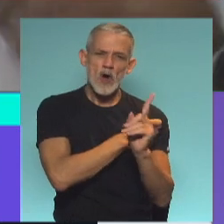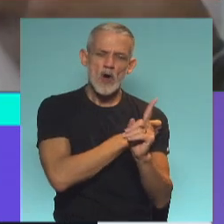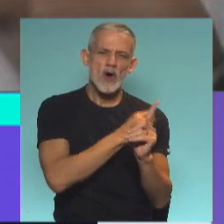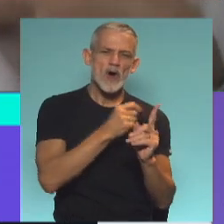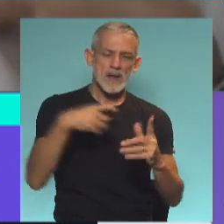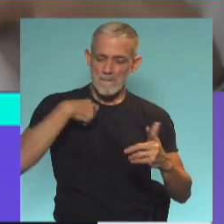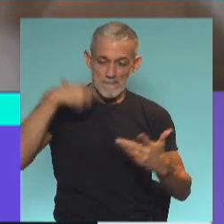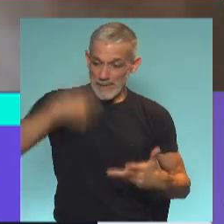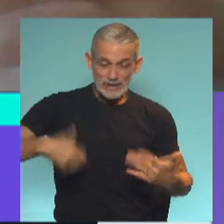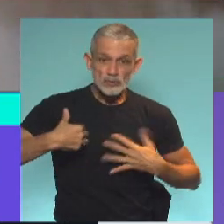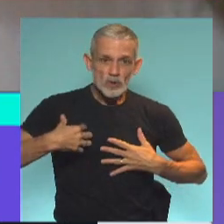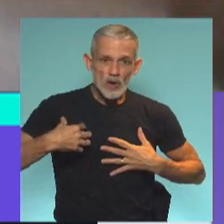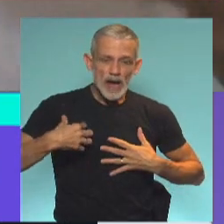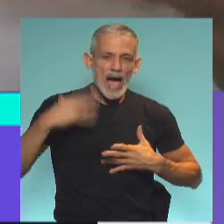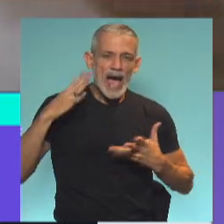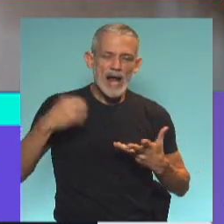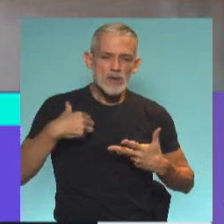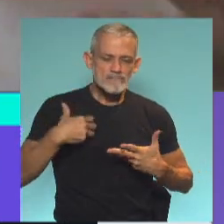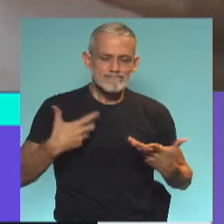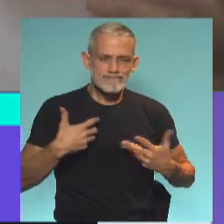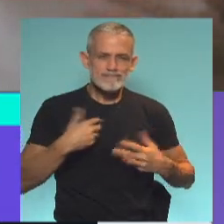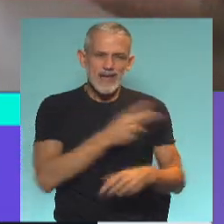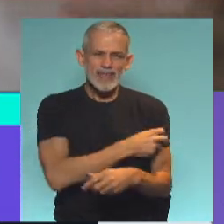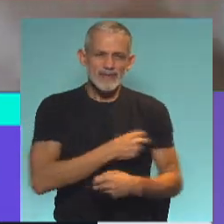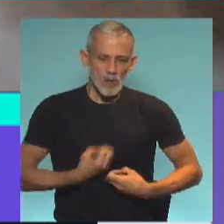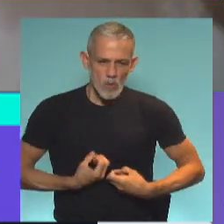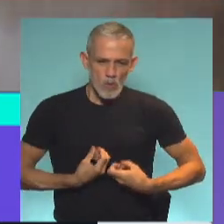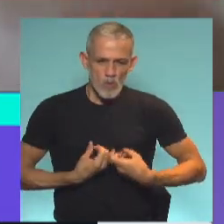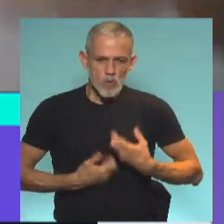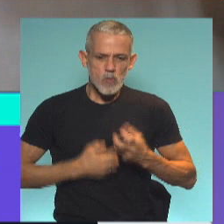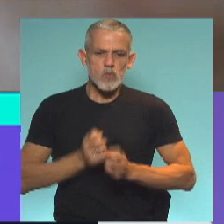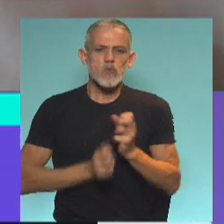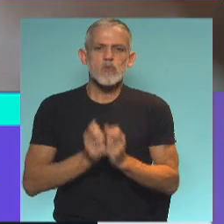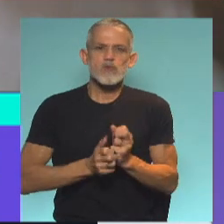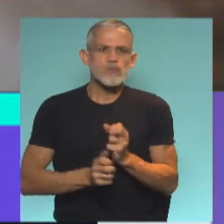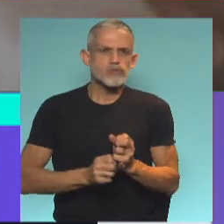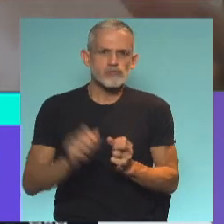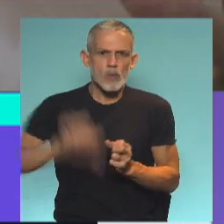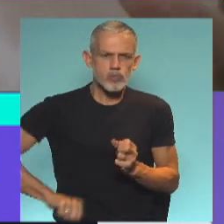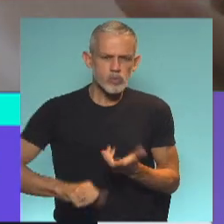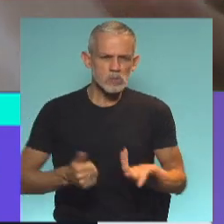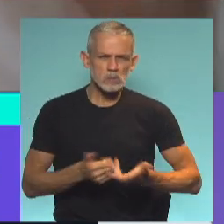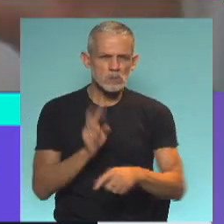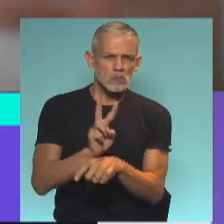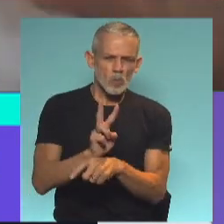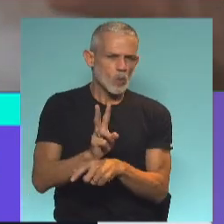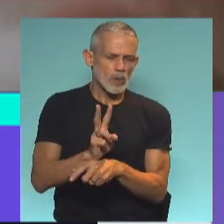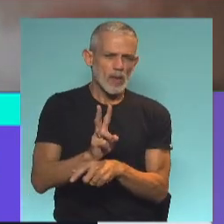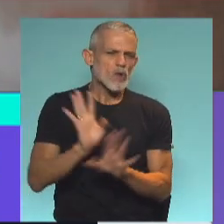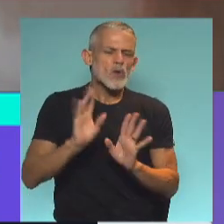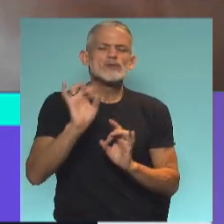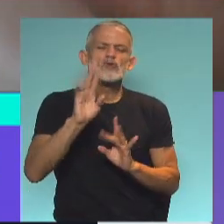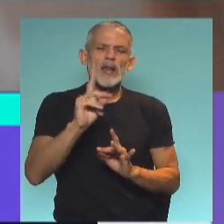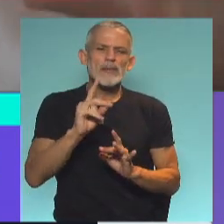que ver con que la persona no puede montar lo que nosotros decimos una respuesta inmunológica protectiva. No hablamos solo